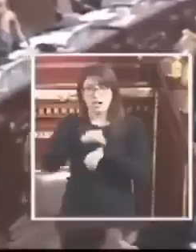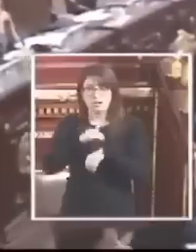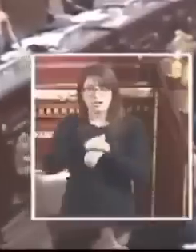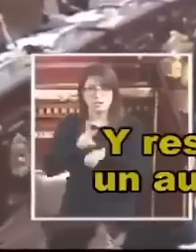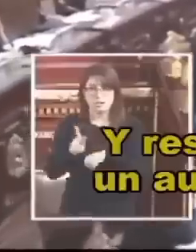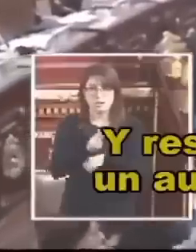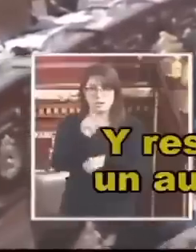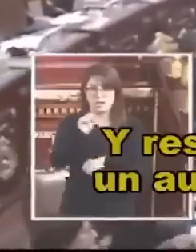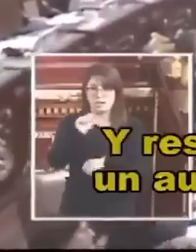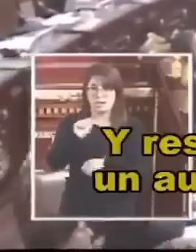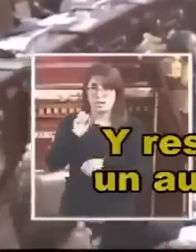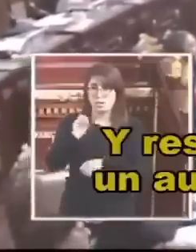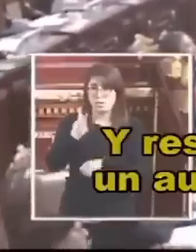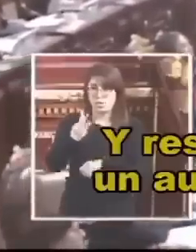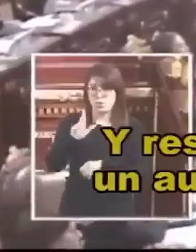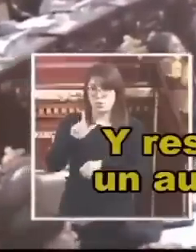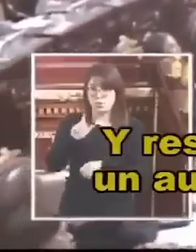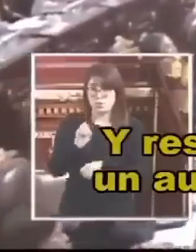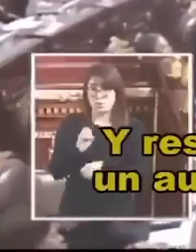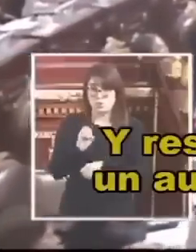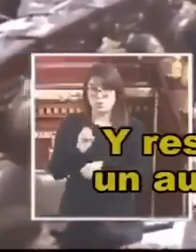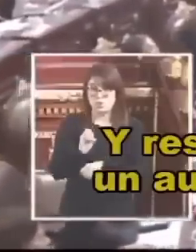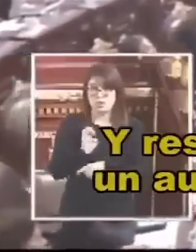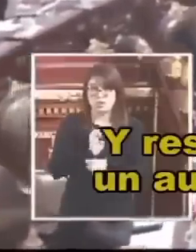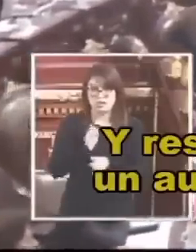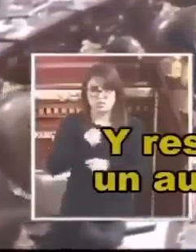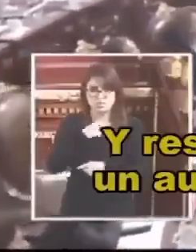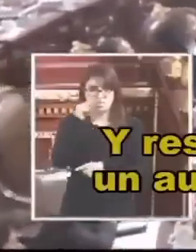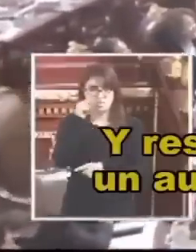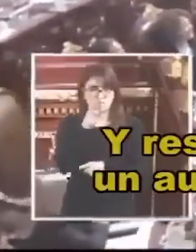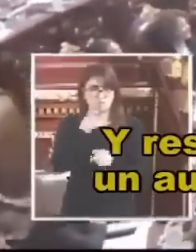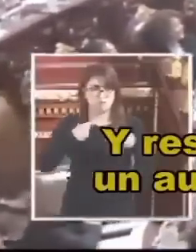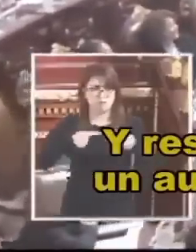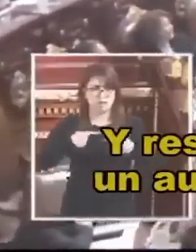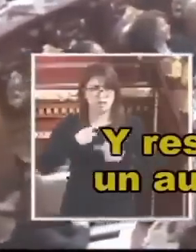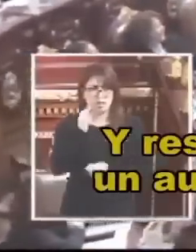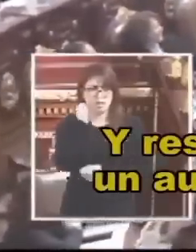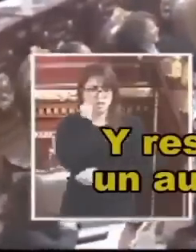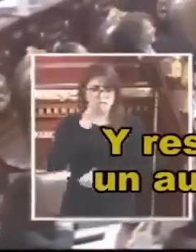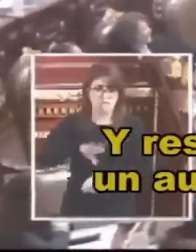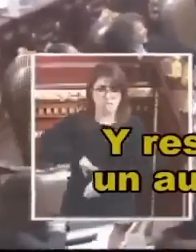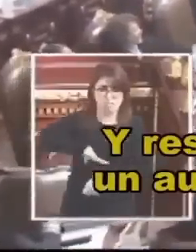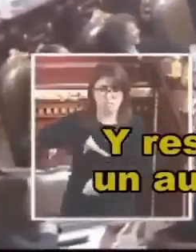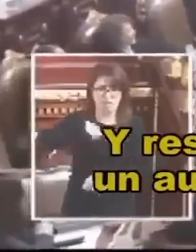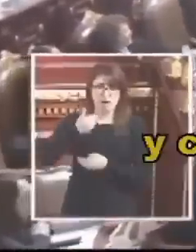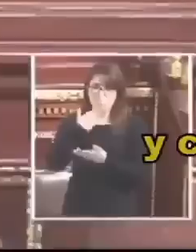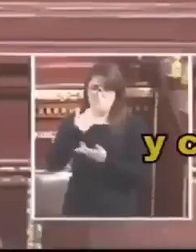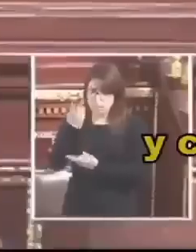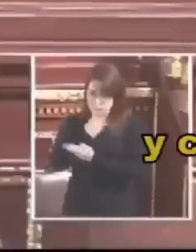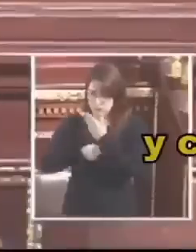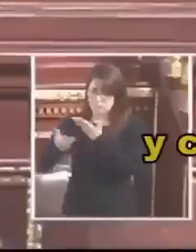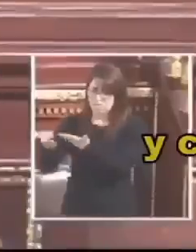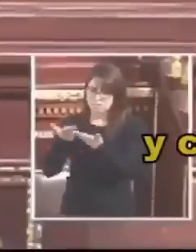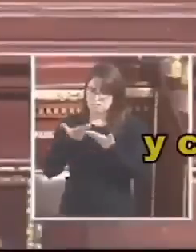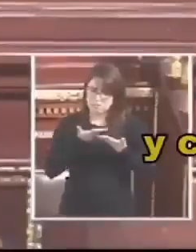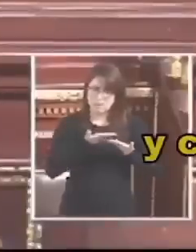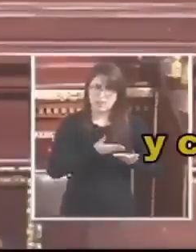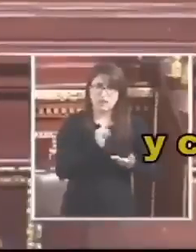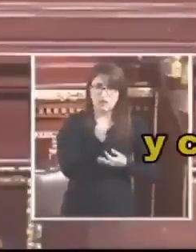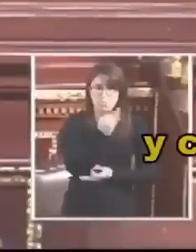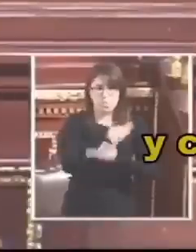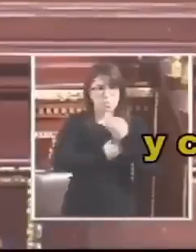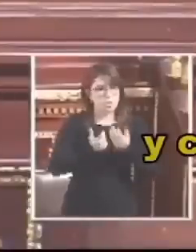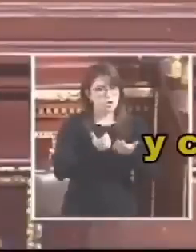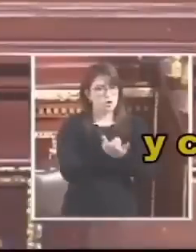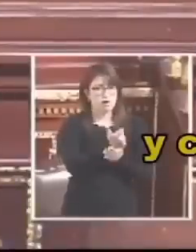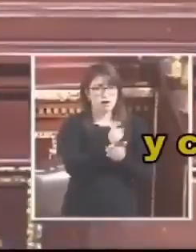y resulta ofensivo que a un dictador o un autoritario lo recibamos con honores y con gastos pagados de